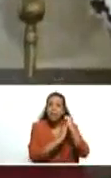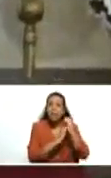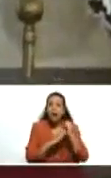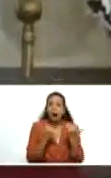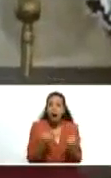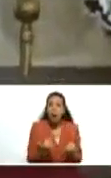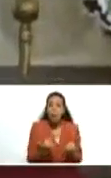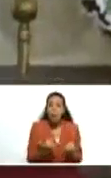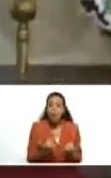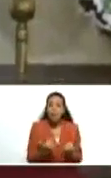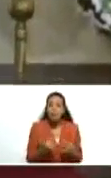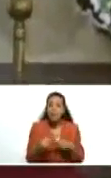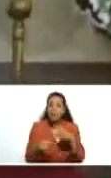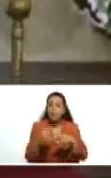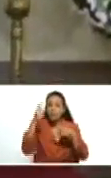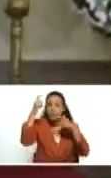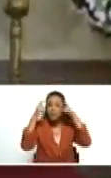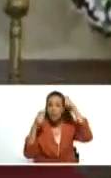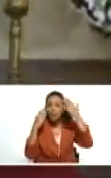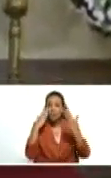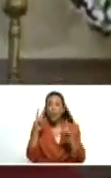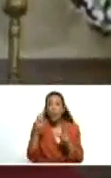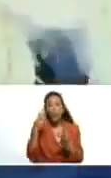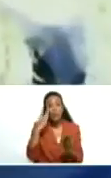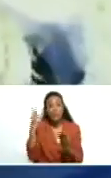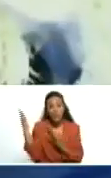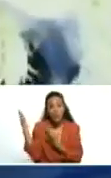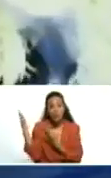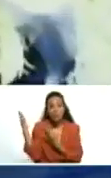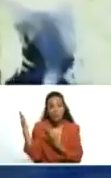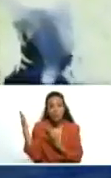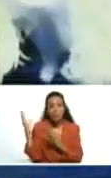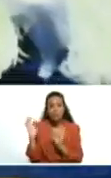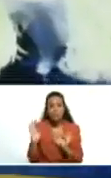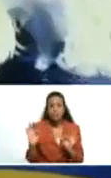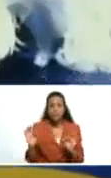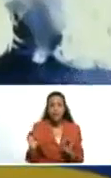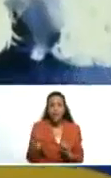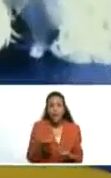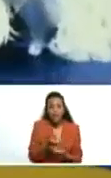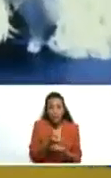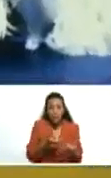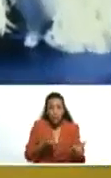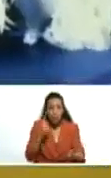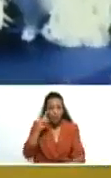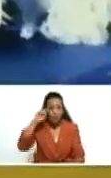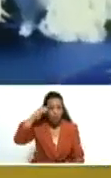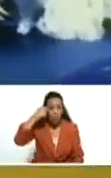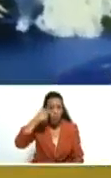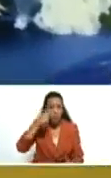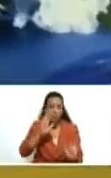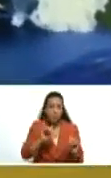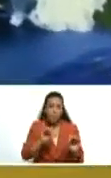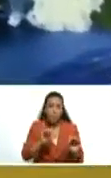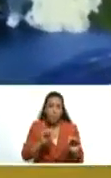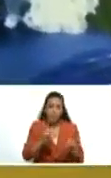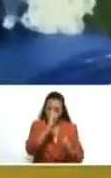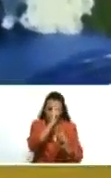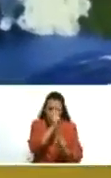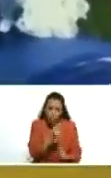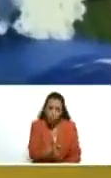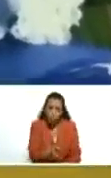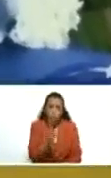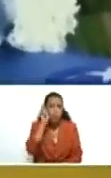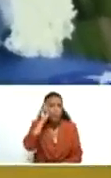presidente y líder eterno Hugo Chávez. Con estas imágenes que manejamos en Capilla Ardiente, despiden honor y gloria